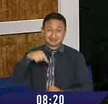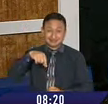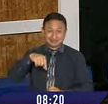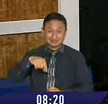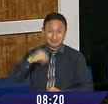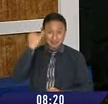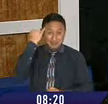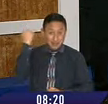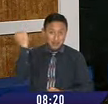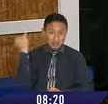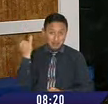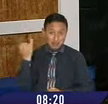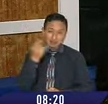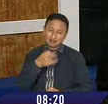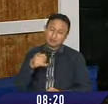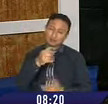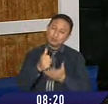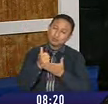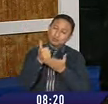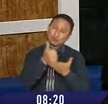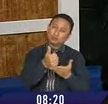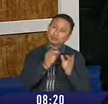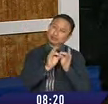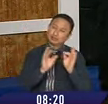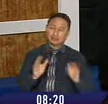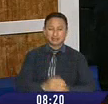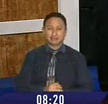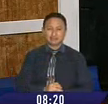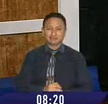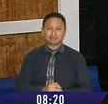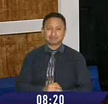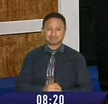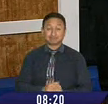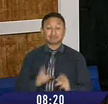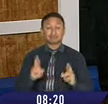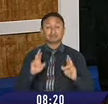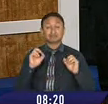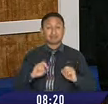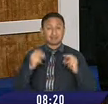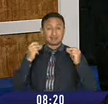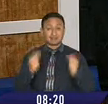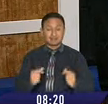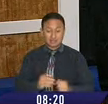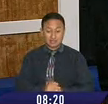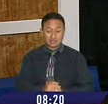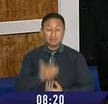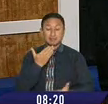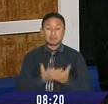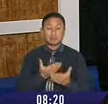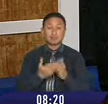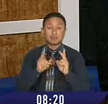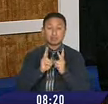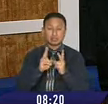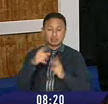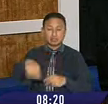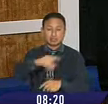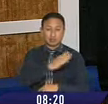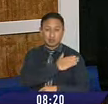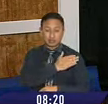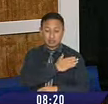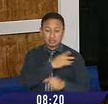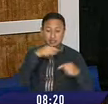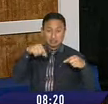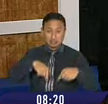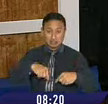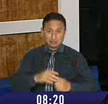idea ustedes tengan la amabilidad de arreglarlo. Así, esperamos una pronta respuesta. Gracias a Priscila y a los vecinos siempre por su confianza. Este es su espacio